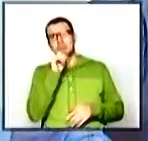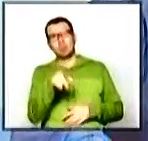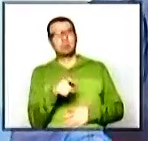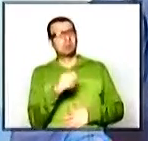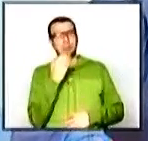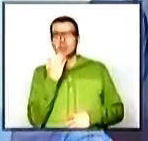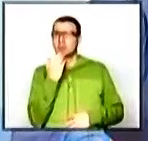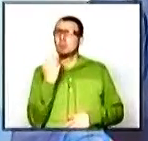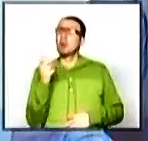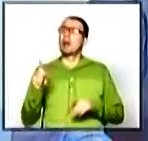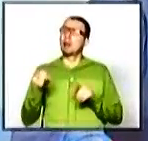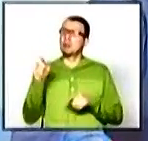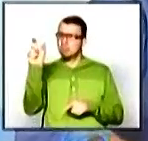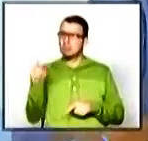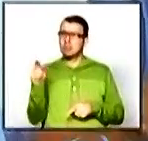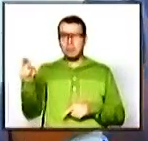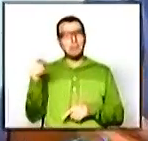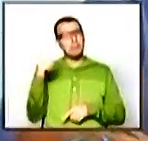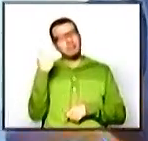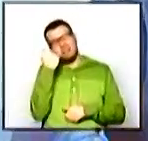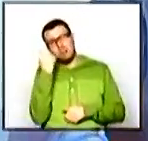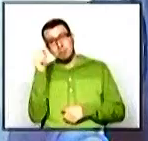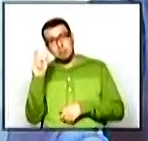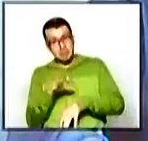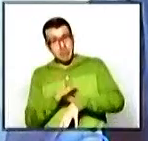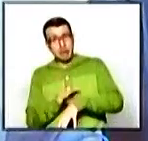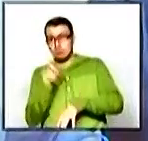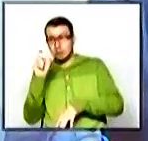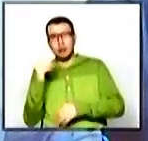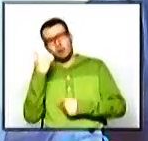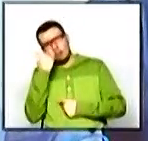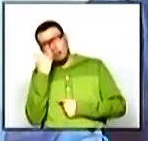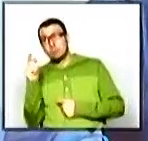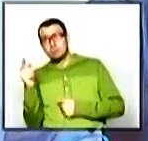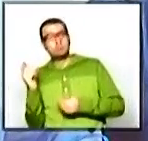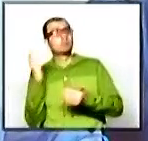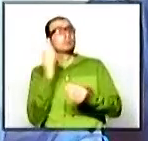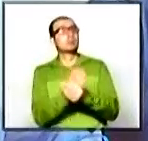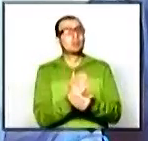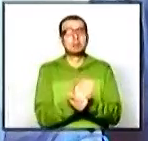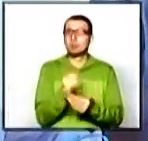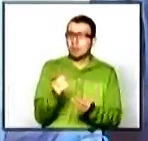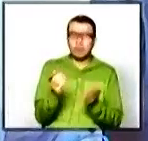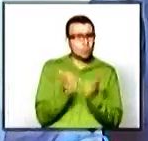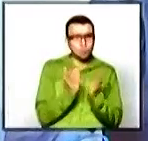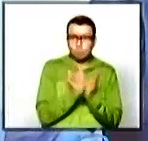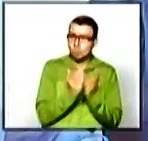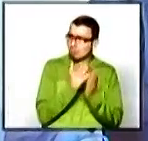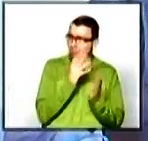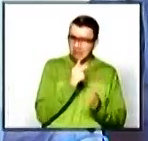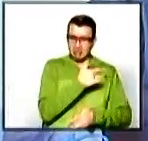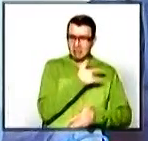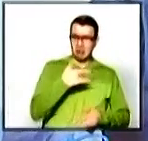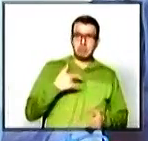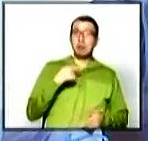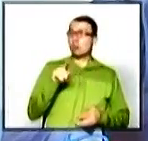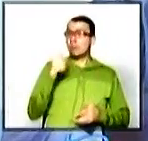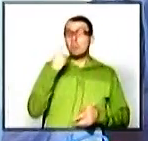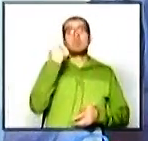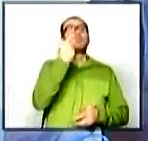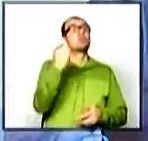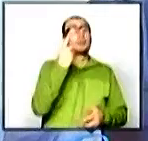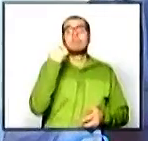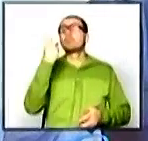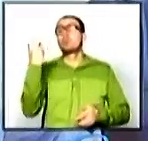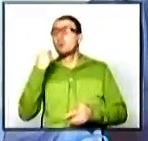colegas terminan buscando muchas otras terapias cuando no las estudiaron o no las pusieron en práctica? Cuando sabemos que son